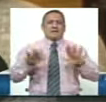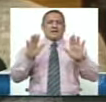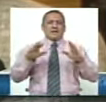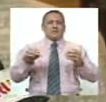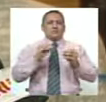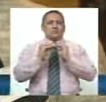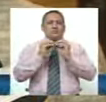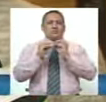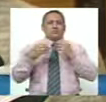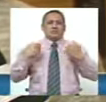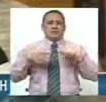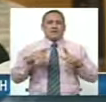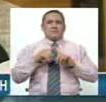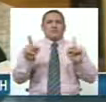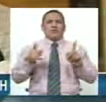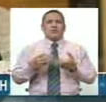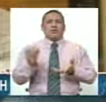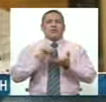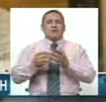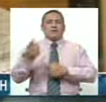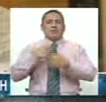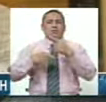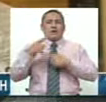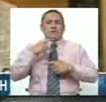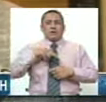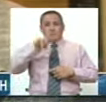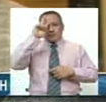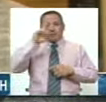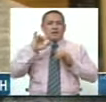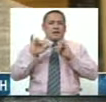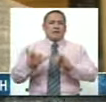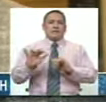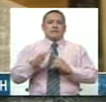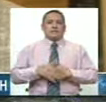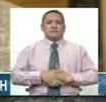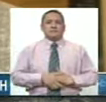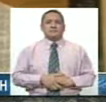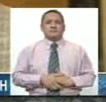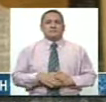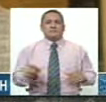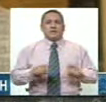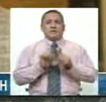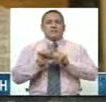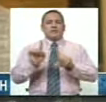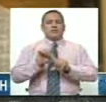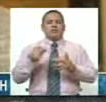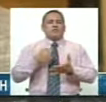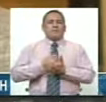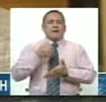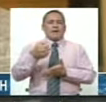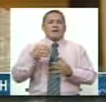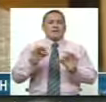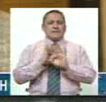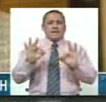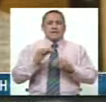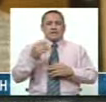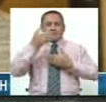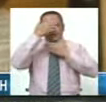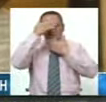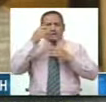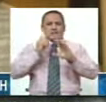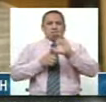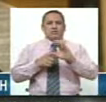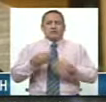y sacramentado, pero bueno, lo volverán a ver en el Perú y ahí quedará, definitivamente. Y el que no se pague a ningún terrorista o